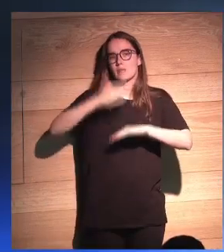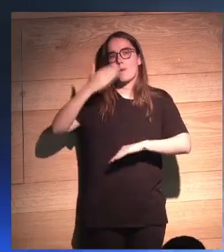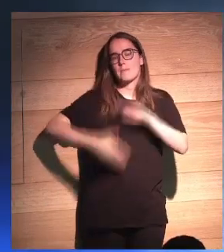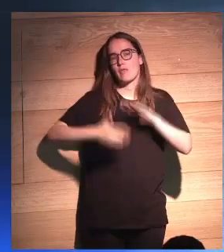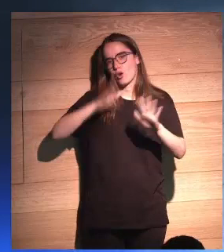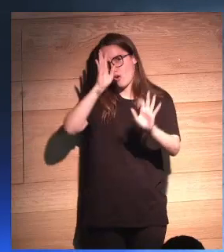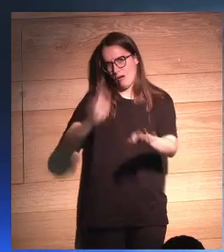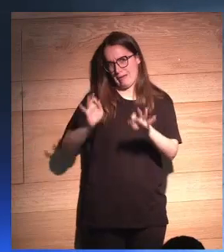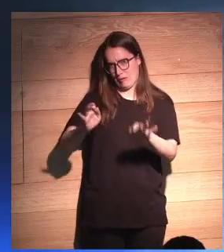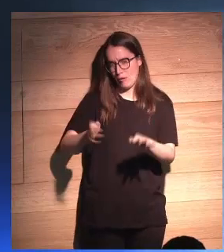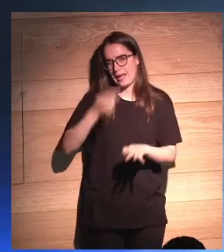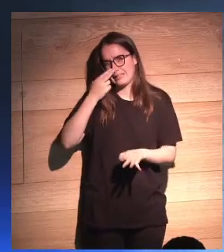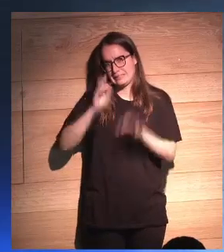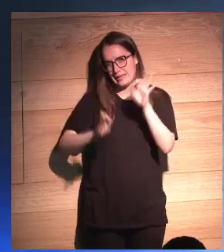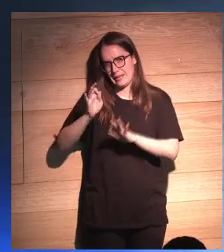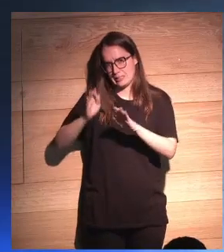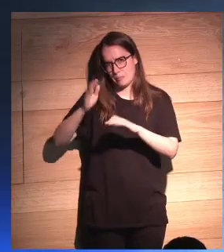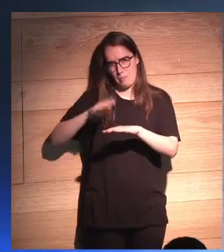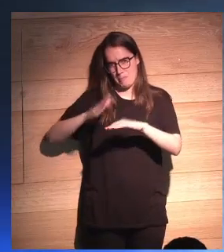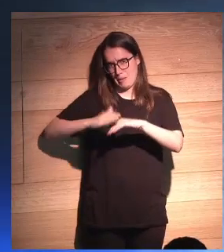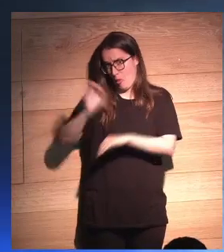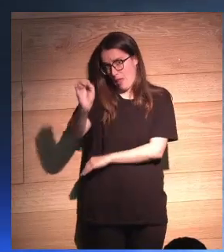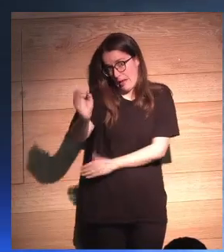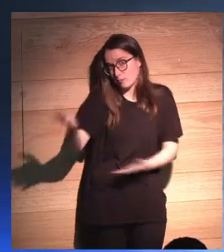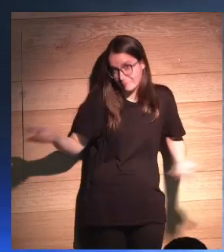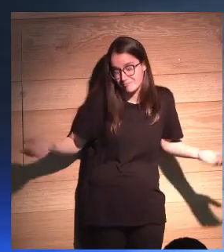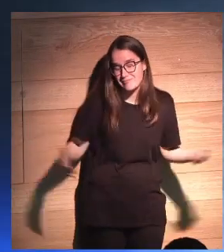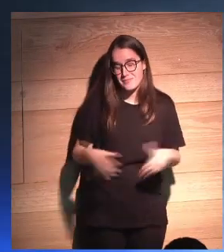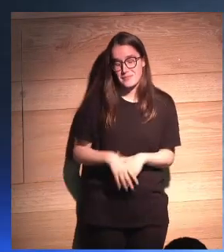muy razonables e intereses muy bajos, que son 0.